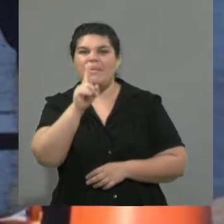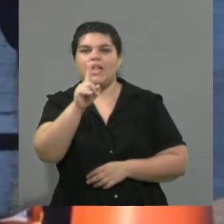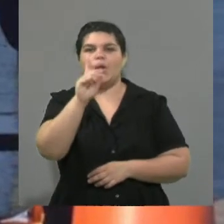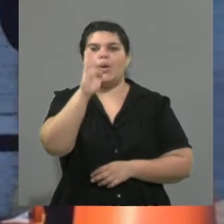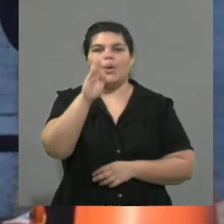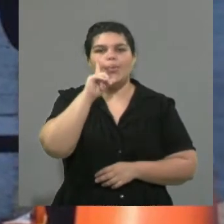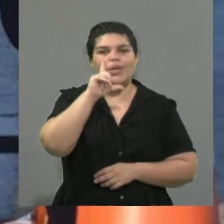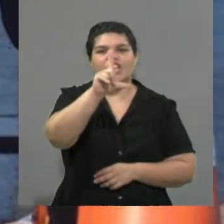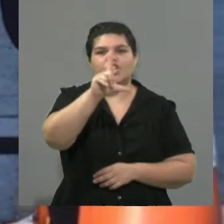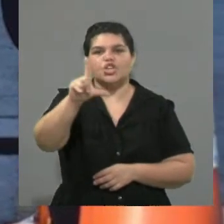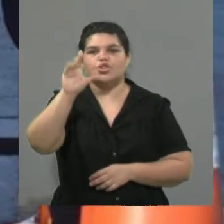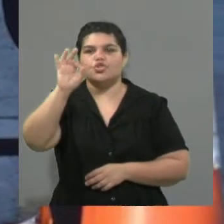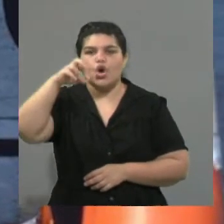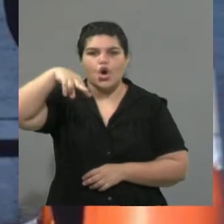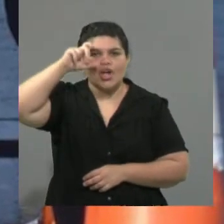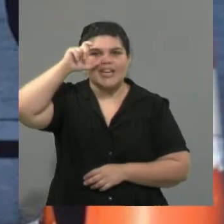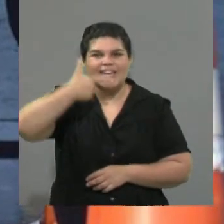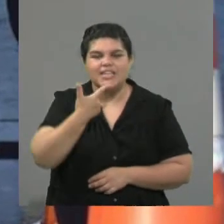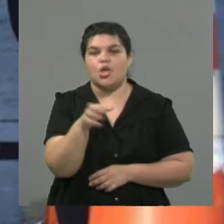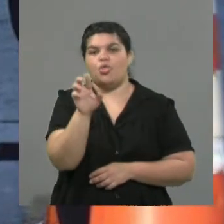dólares. Esto permitiría